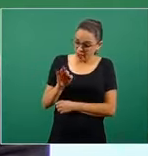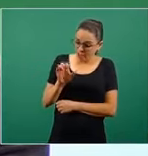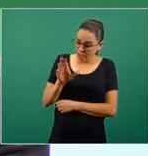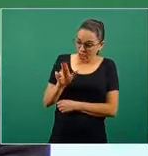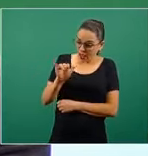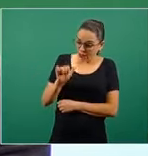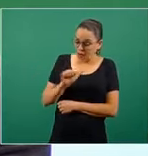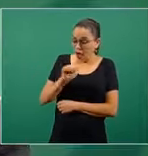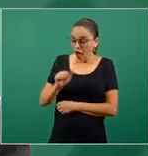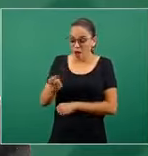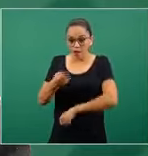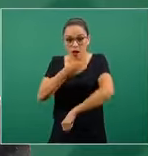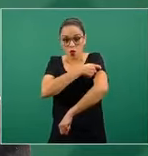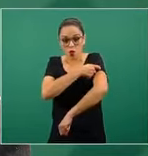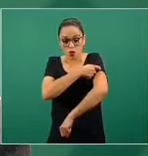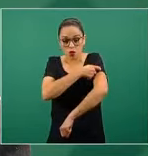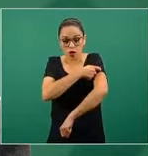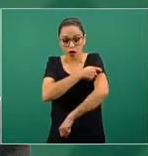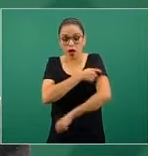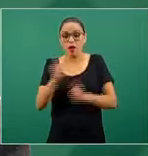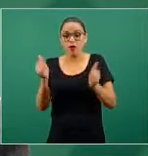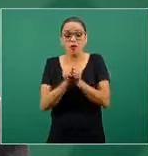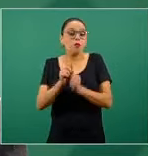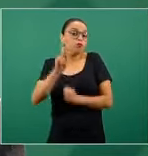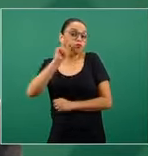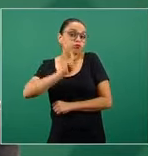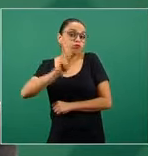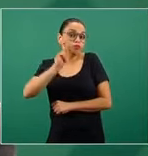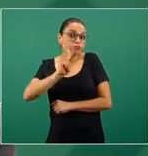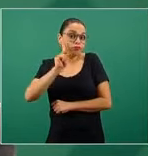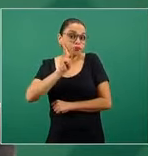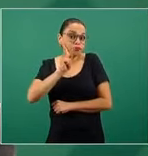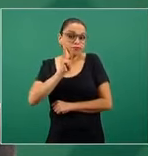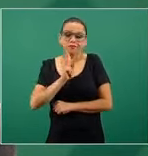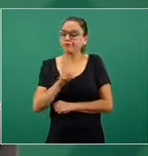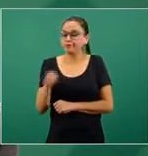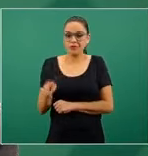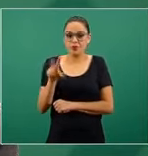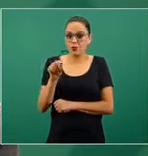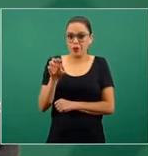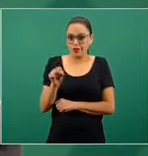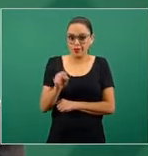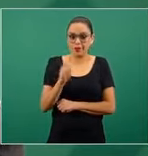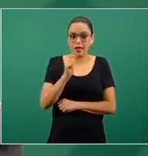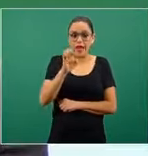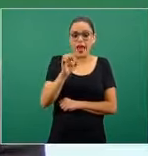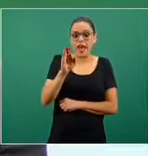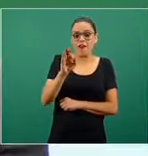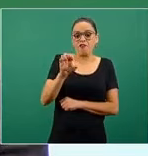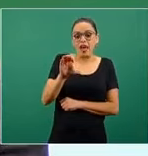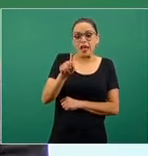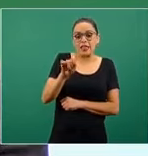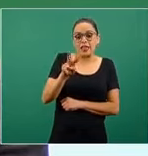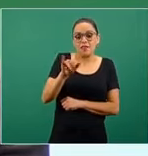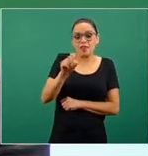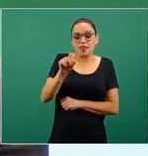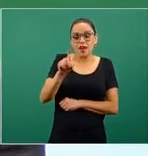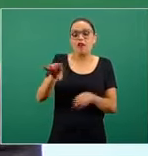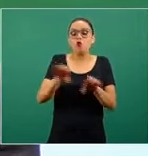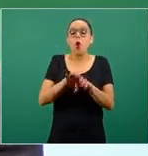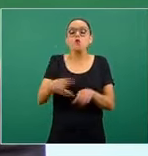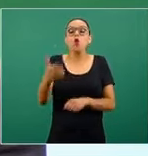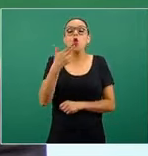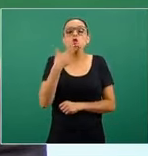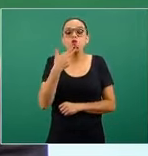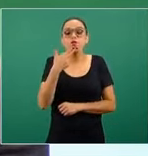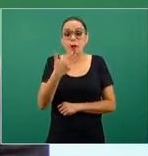de una vacuna en condiciones experimentales, sino la efectividad, que es la utilidad de la vacuna, su